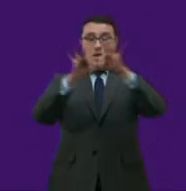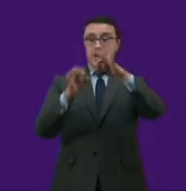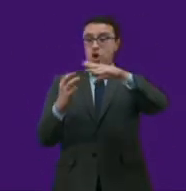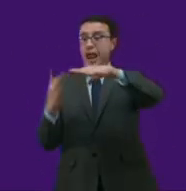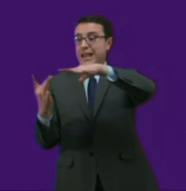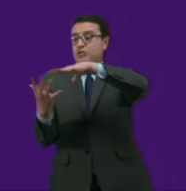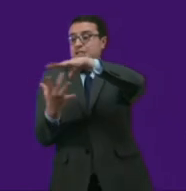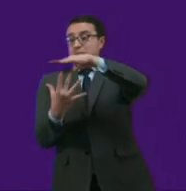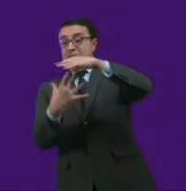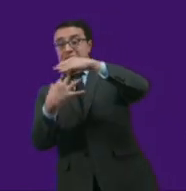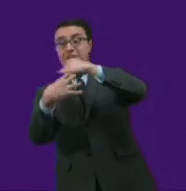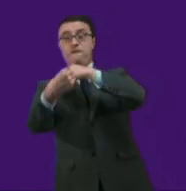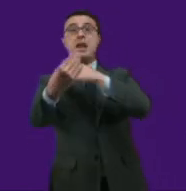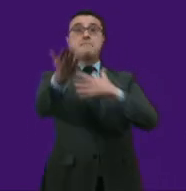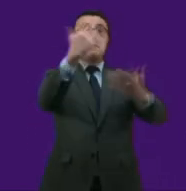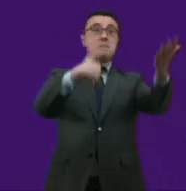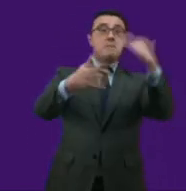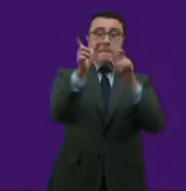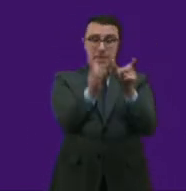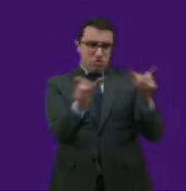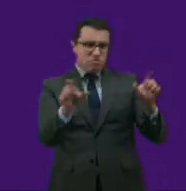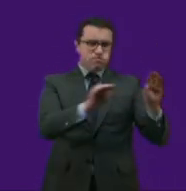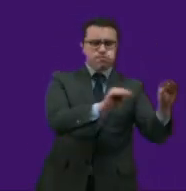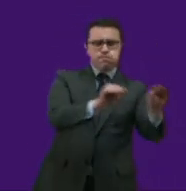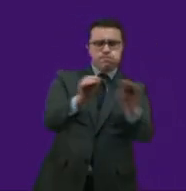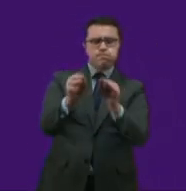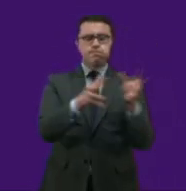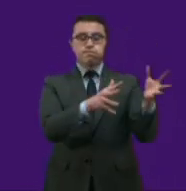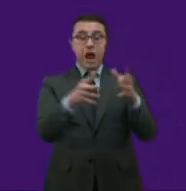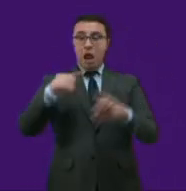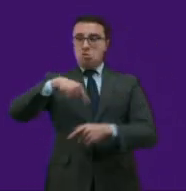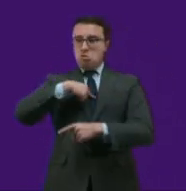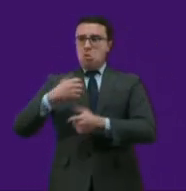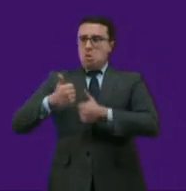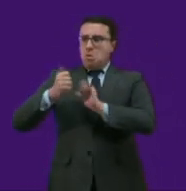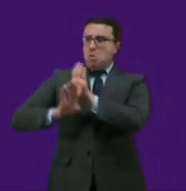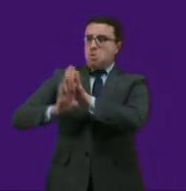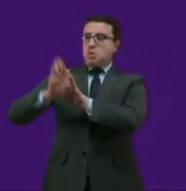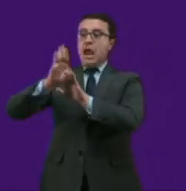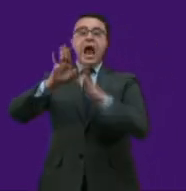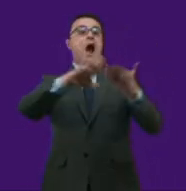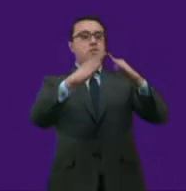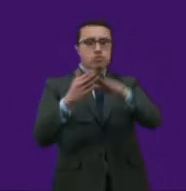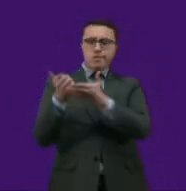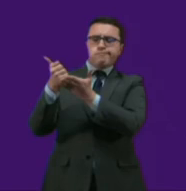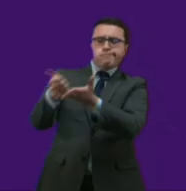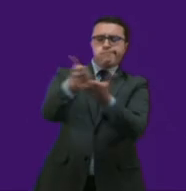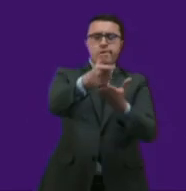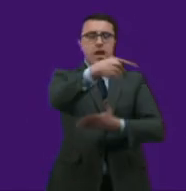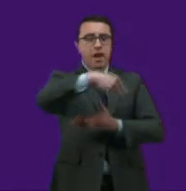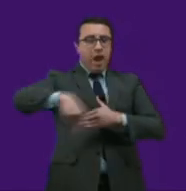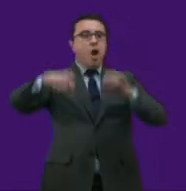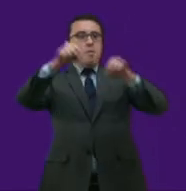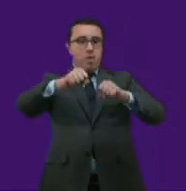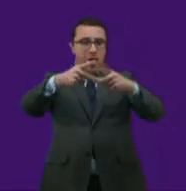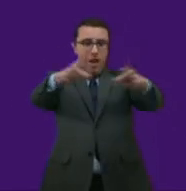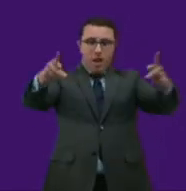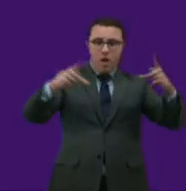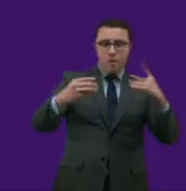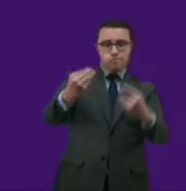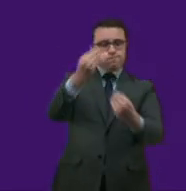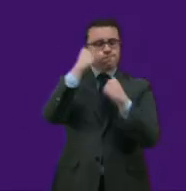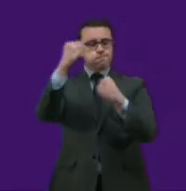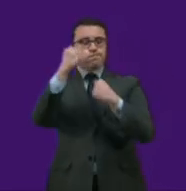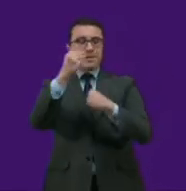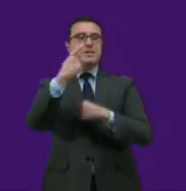realmente formación, o sea, si nosotros nos está yendo bien, ayudémosle a la comunidad que también pueda tener ambientes de formación. En Medellín está